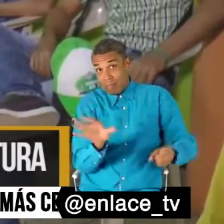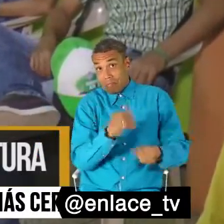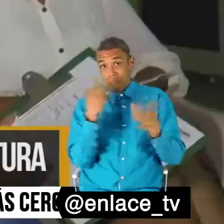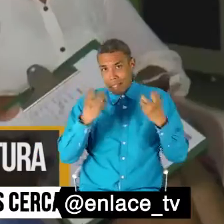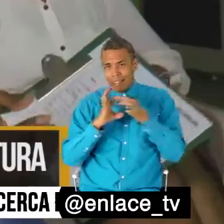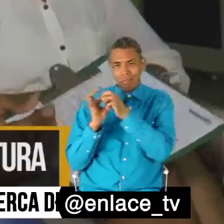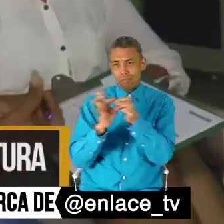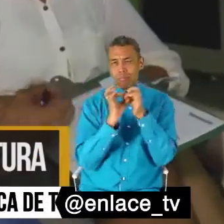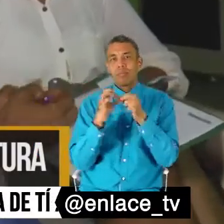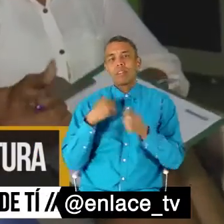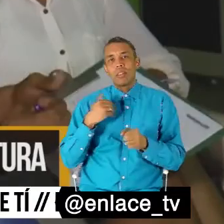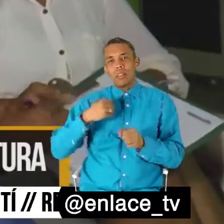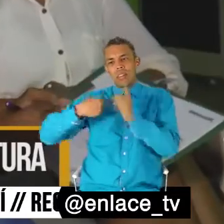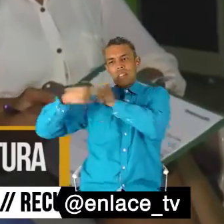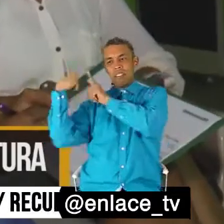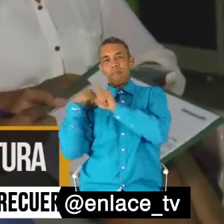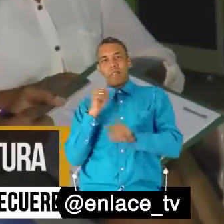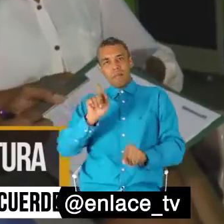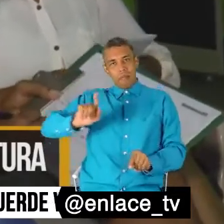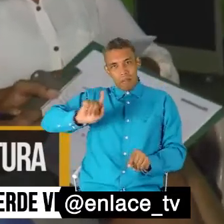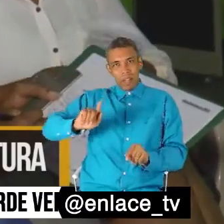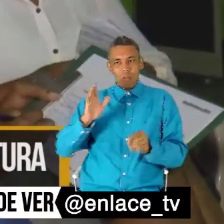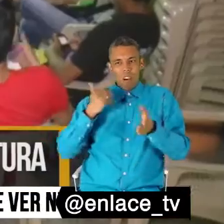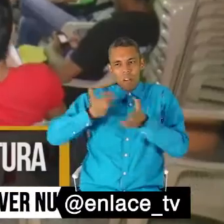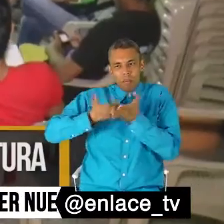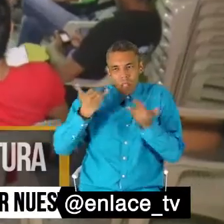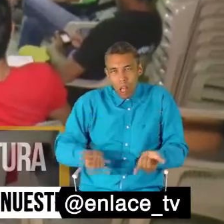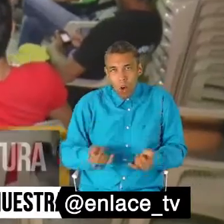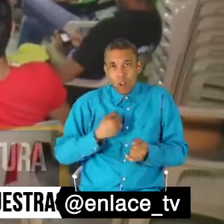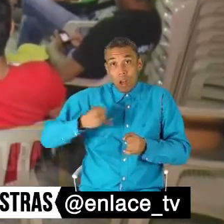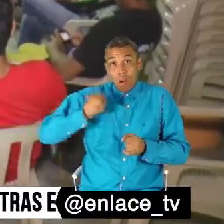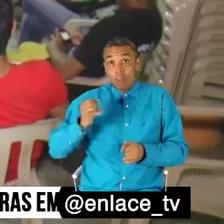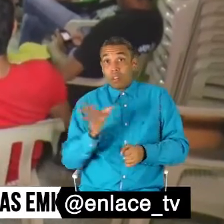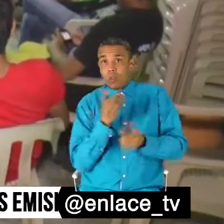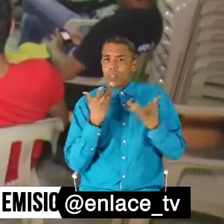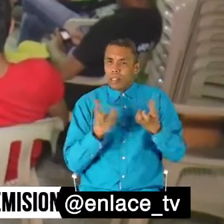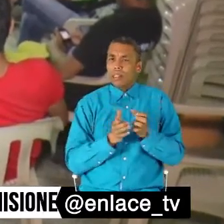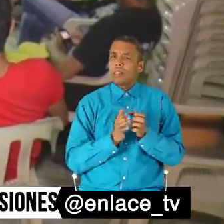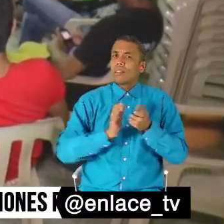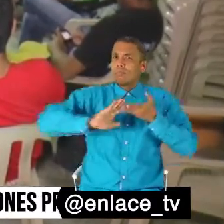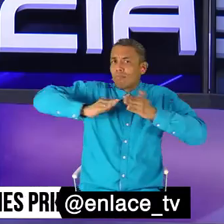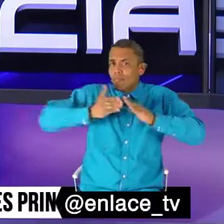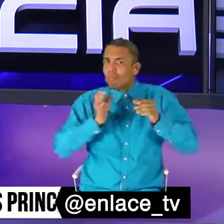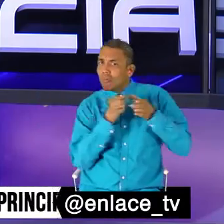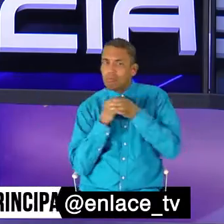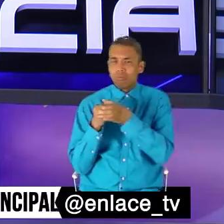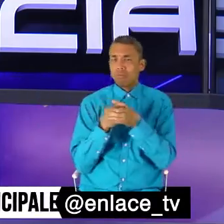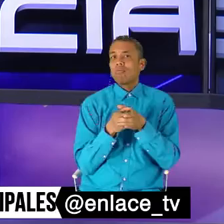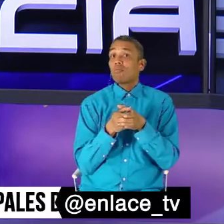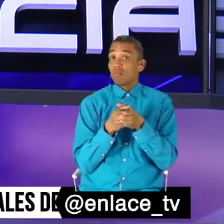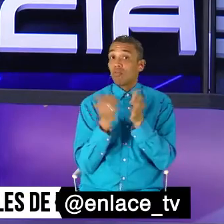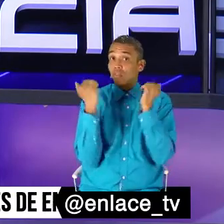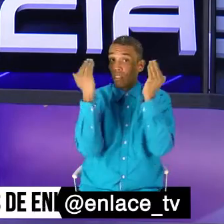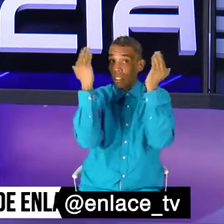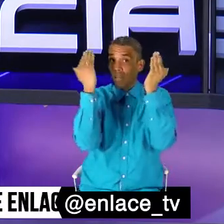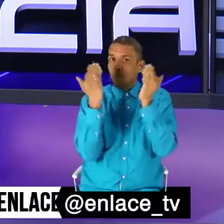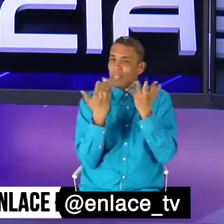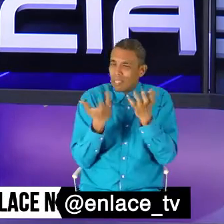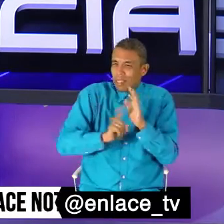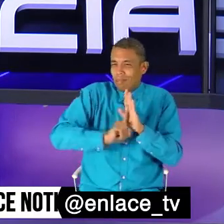febrero pasado que de forma organizada el sector defina los mejores beneficios a favor del gremio. Y un hombre